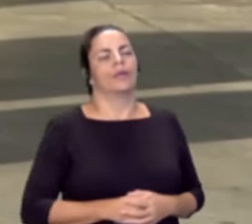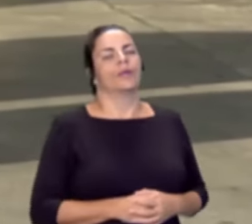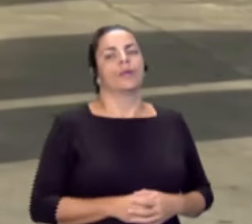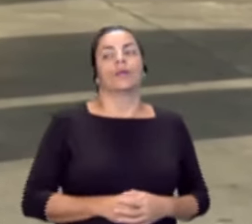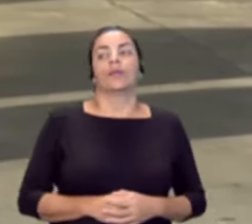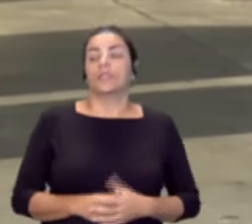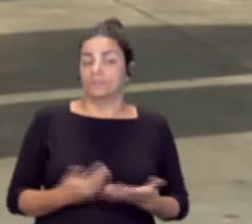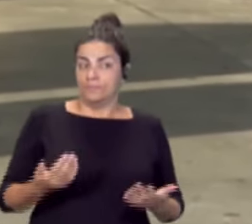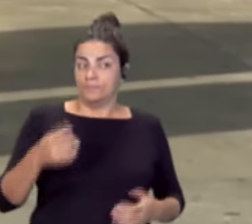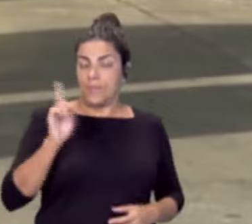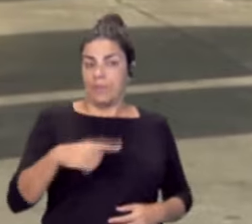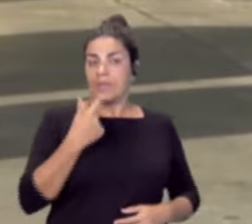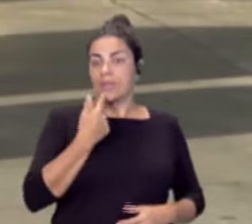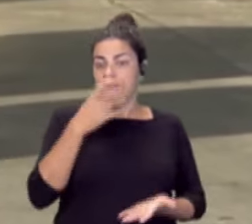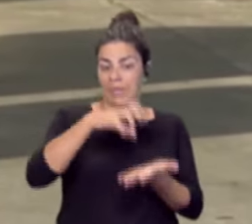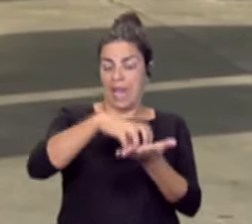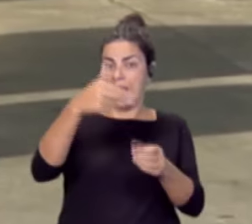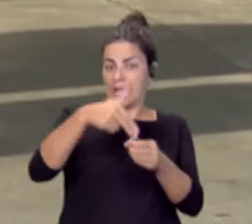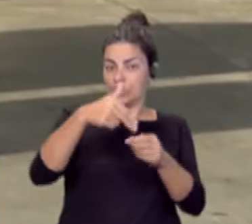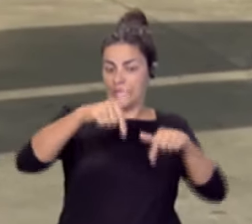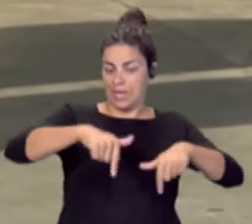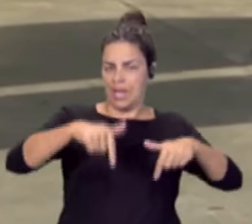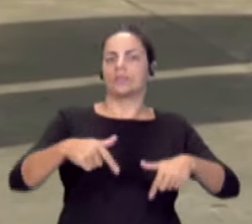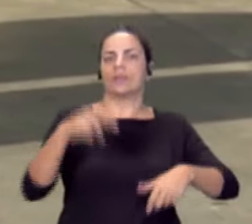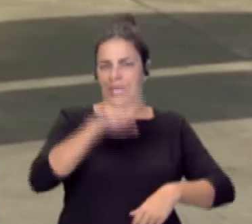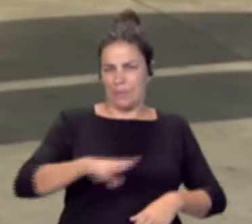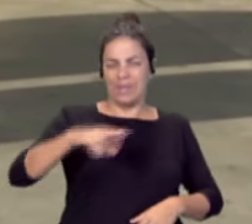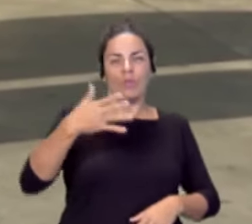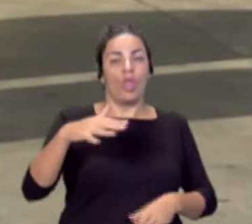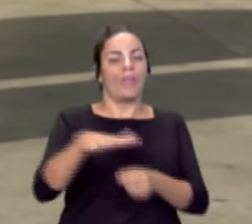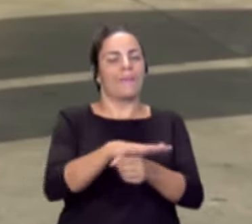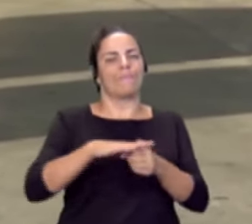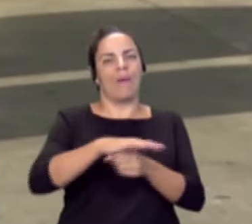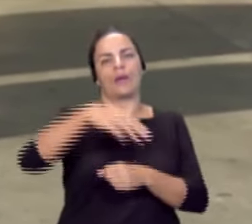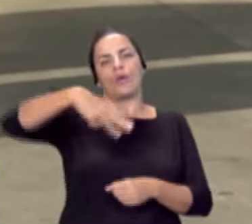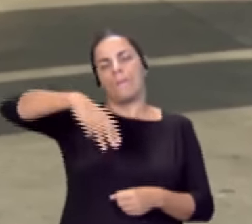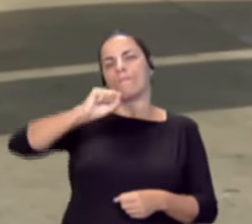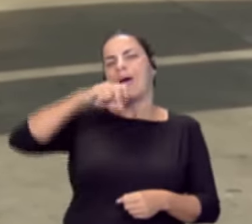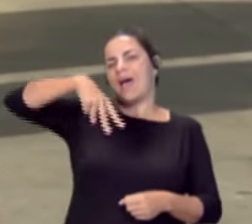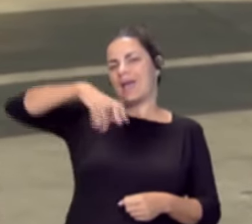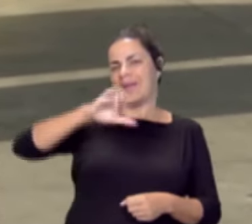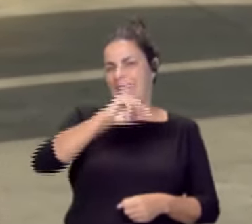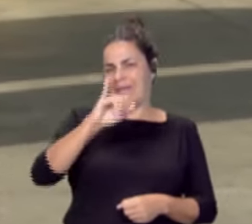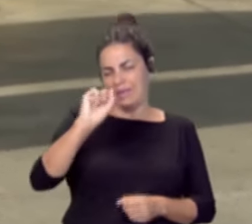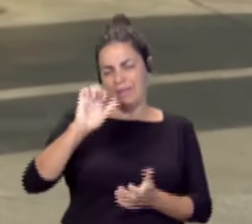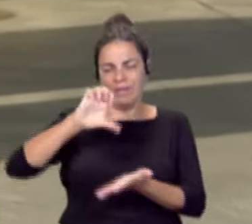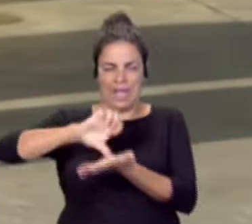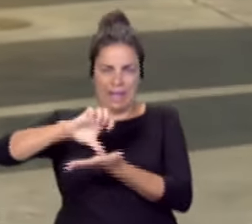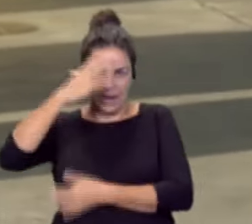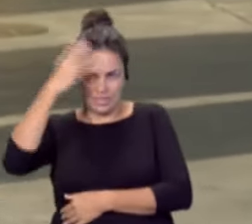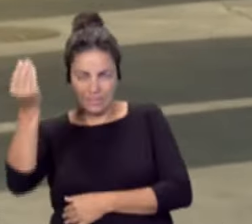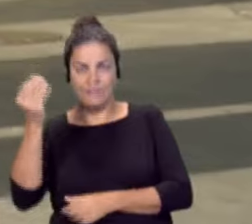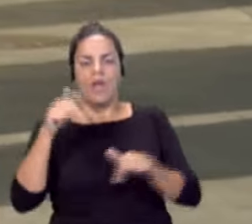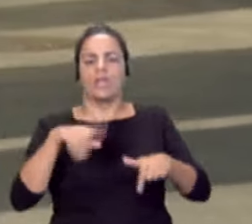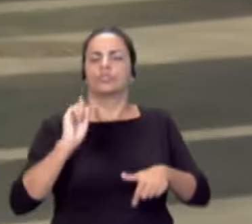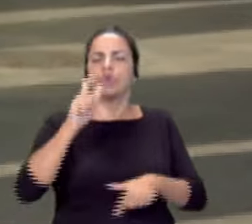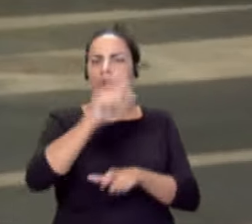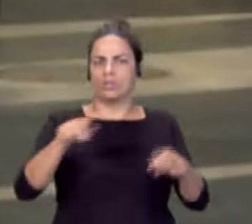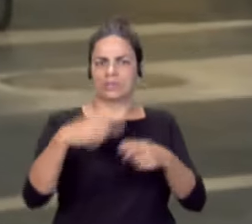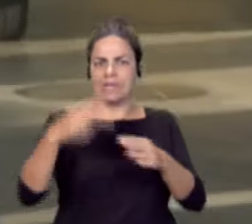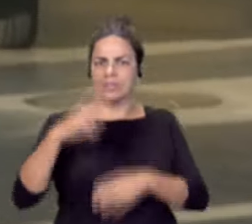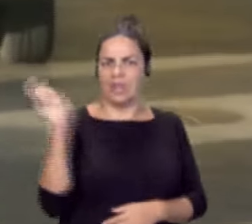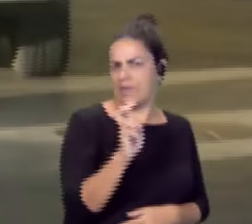esta gasolinera donde nos encontramos, reiteramos, en el barrio de Maneje, en Arrecife, la capital de Lanzarote, aquí también no solo vienen taxistas, vienen también